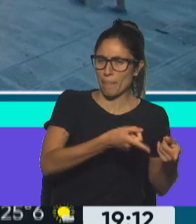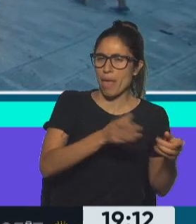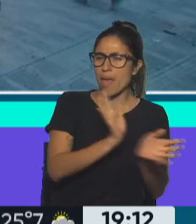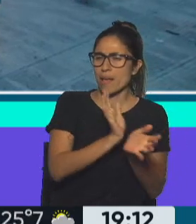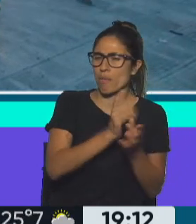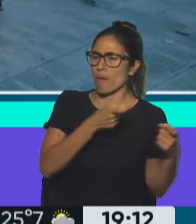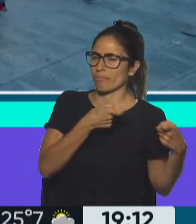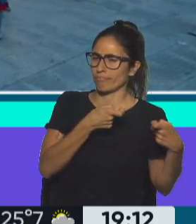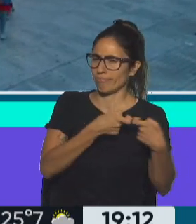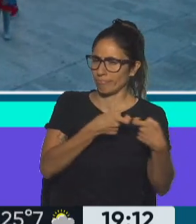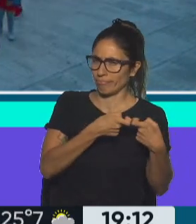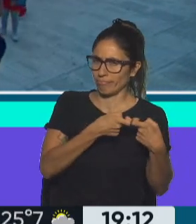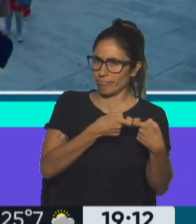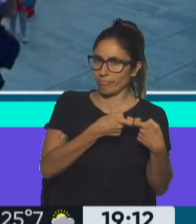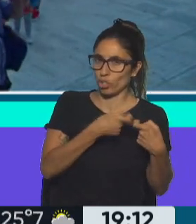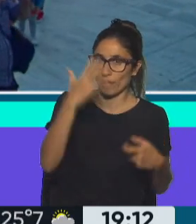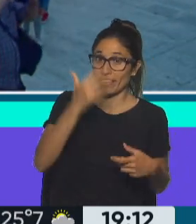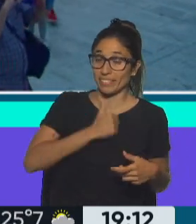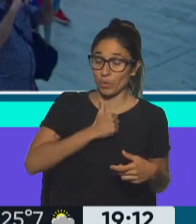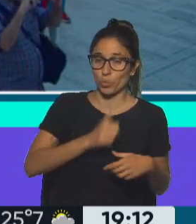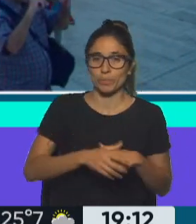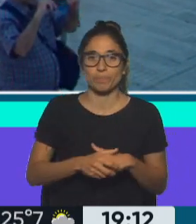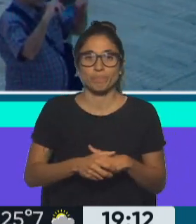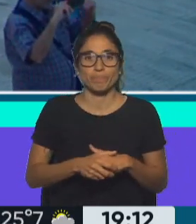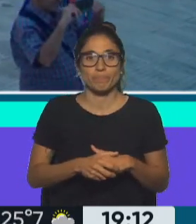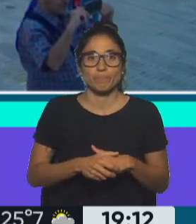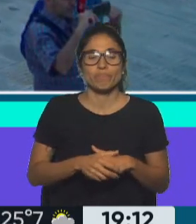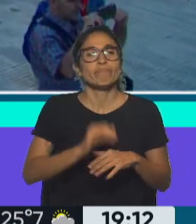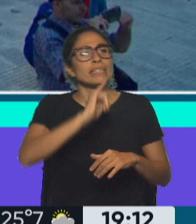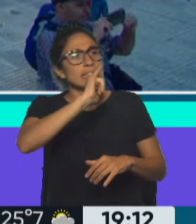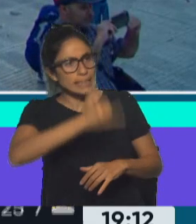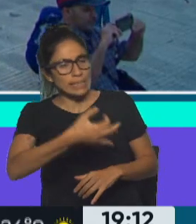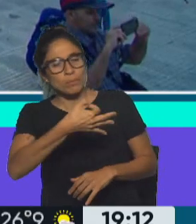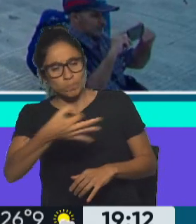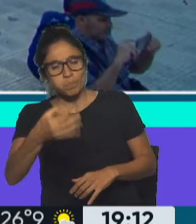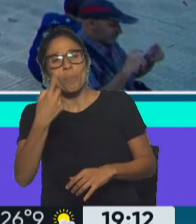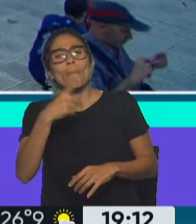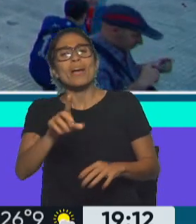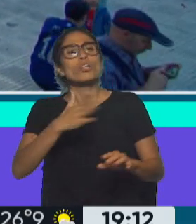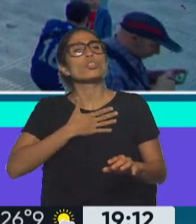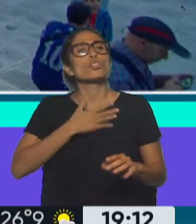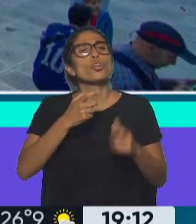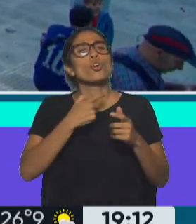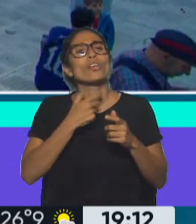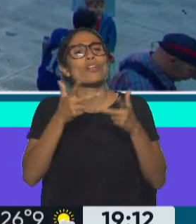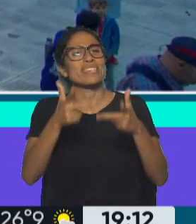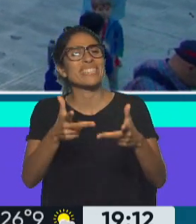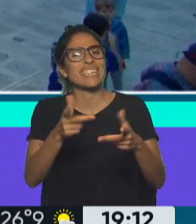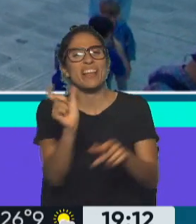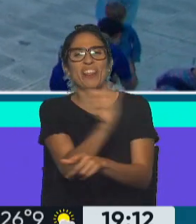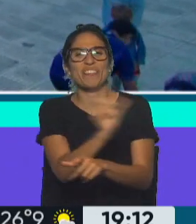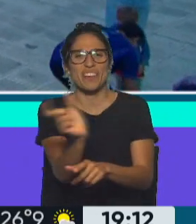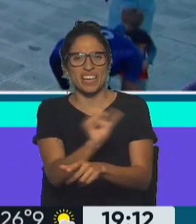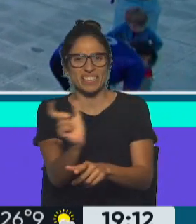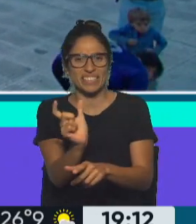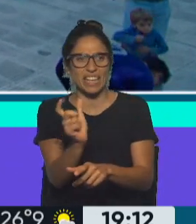¿no? Sí, por supuesto, pero lo que quiero poner el énfasis es la diferencia con otras dictaduras de la región. Acá los